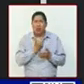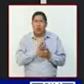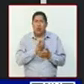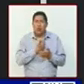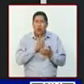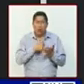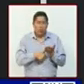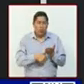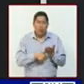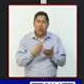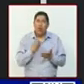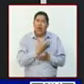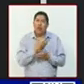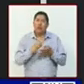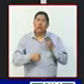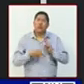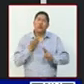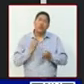identidad.